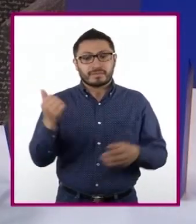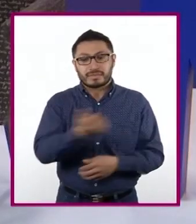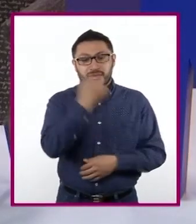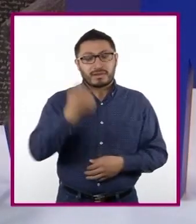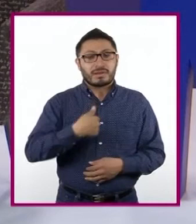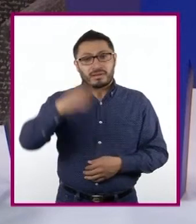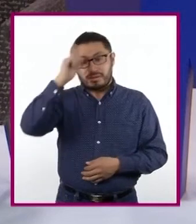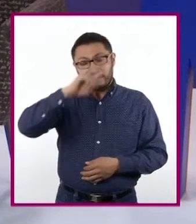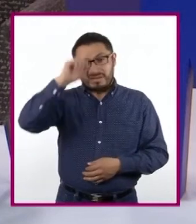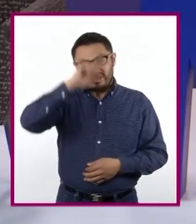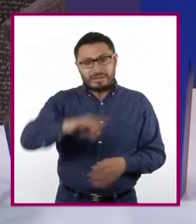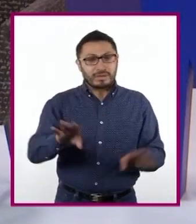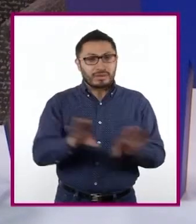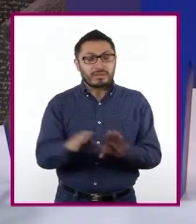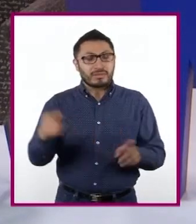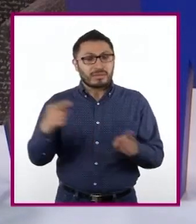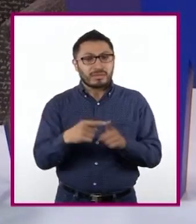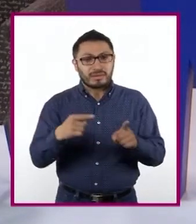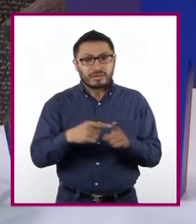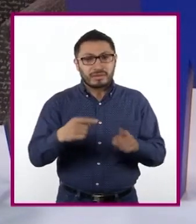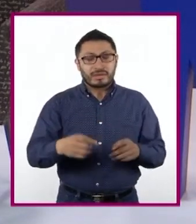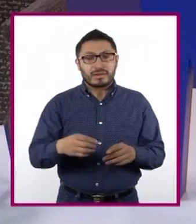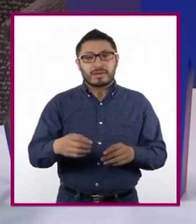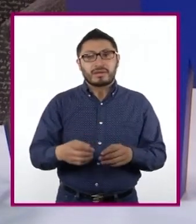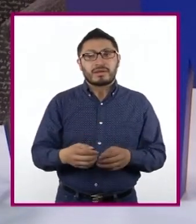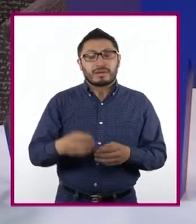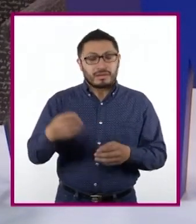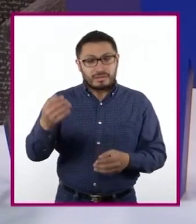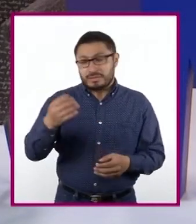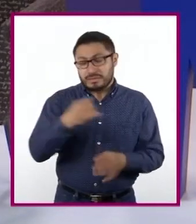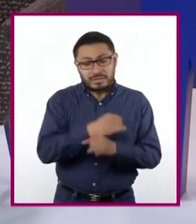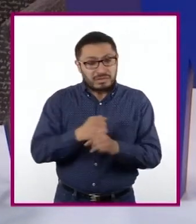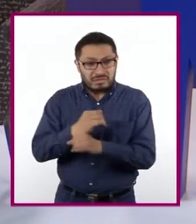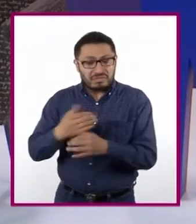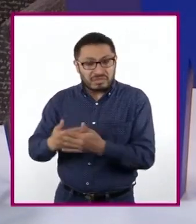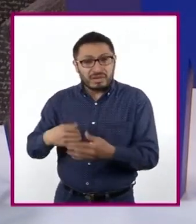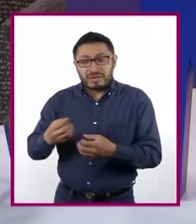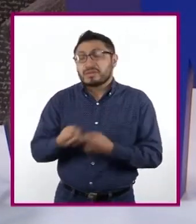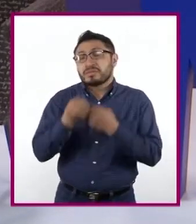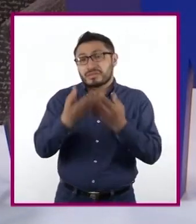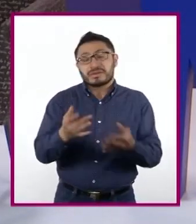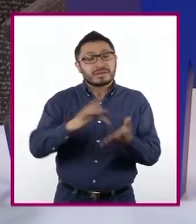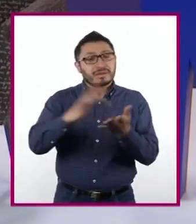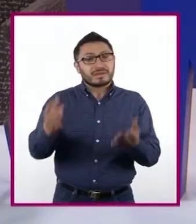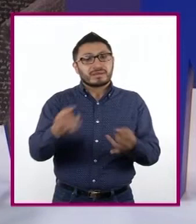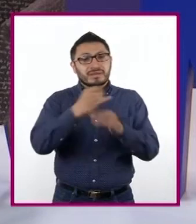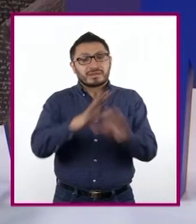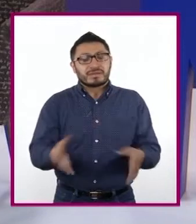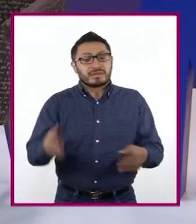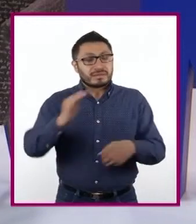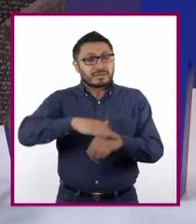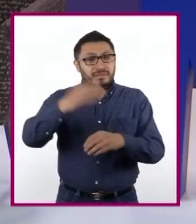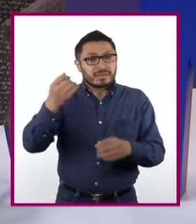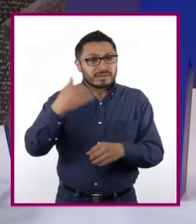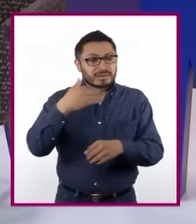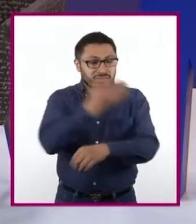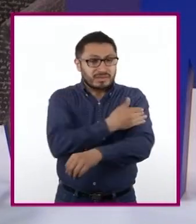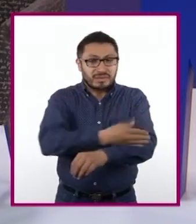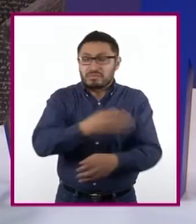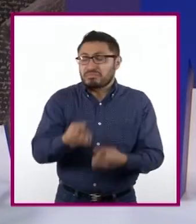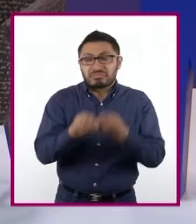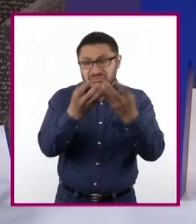recomiendo enfocarse en la tarea, que es exponer los datos que investigaron, y agradezcan la información extra que puedan tener de sus